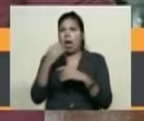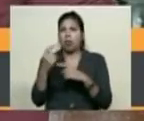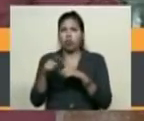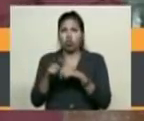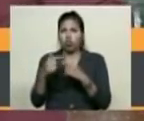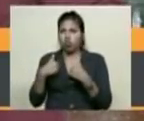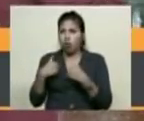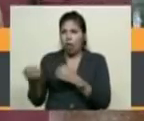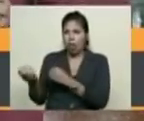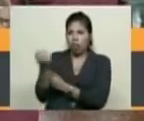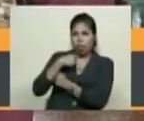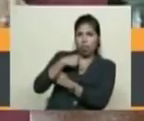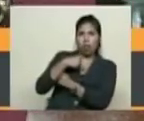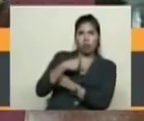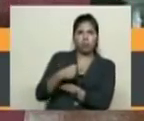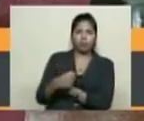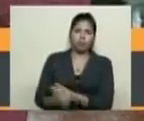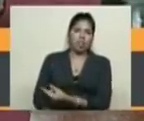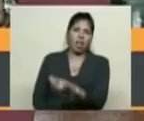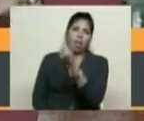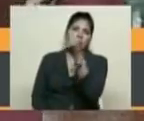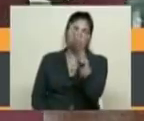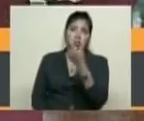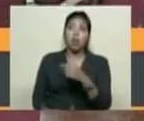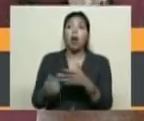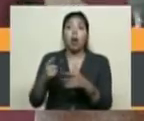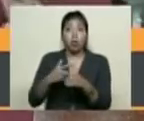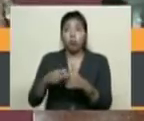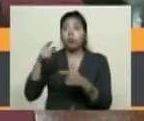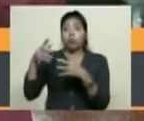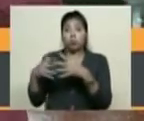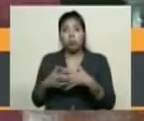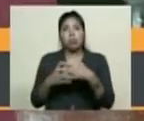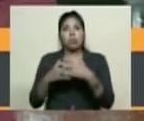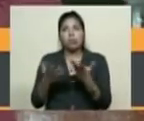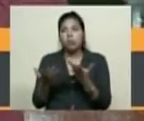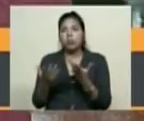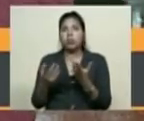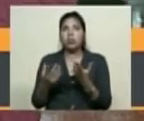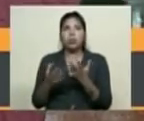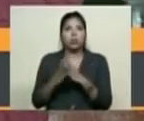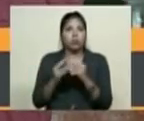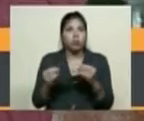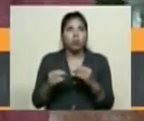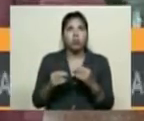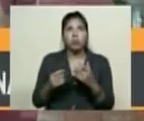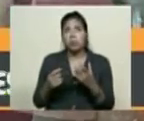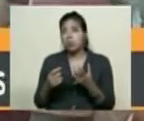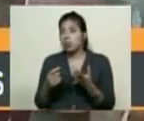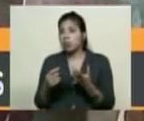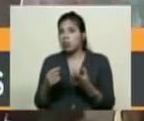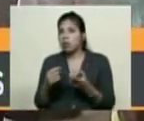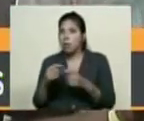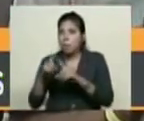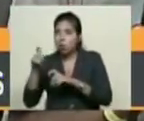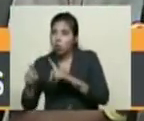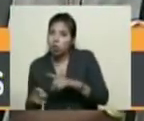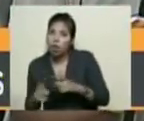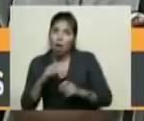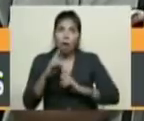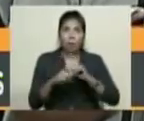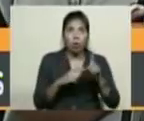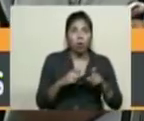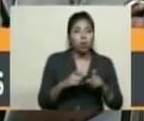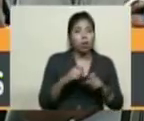Entonces el imperialismo se la pasa intrigando, azuzando, Intriga aquí, intriga allá, azuza